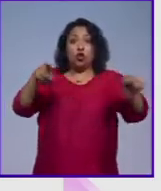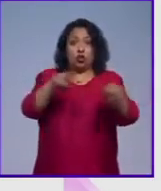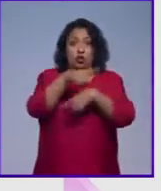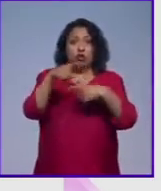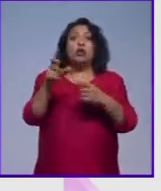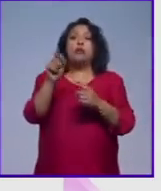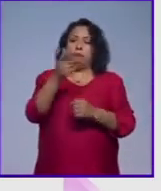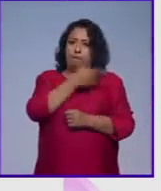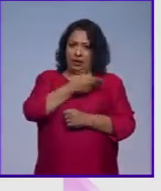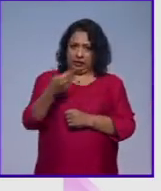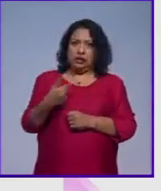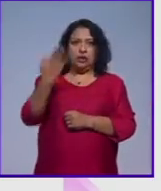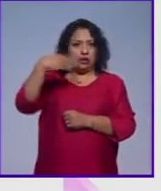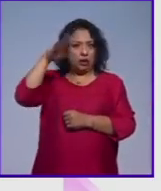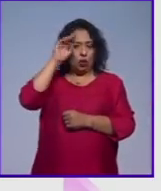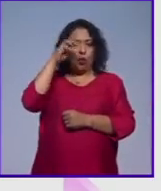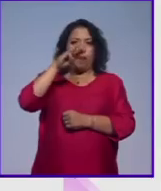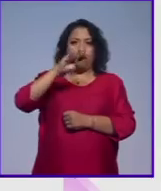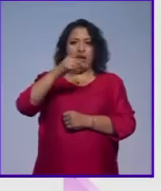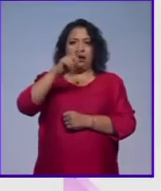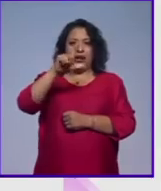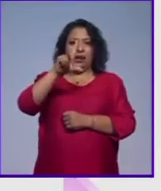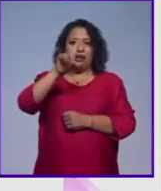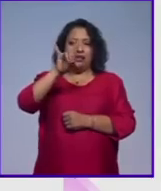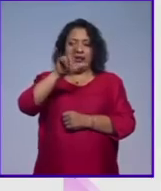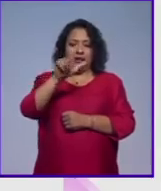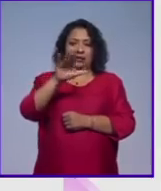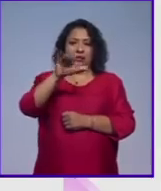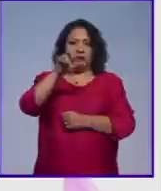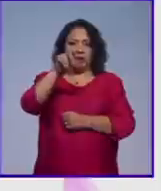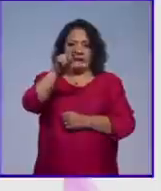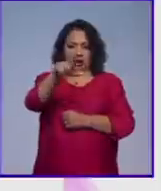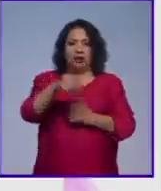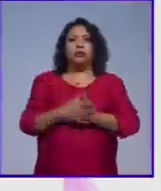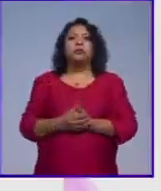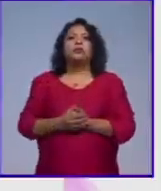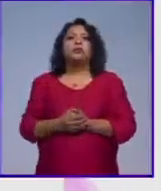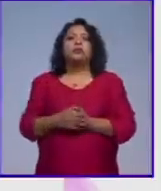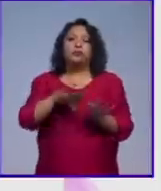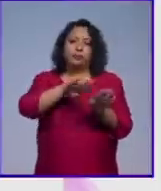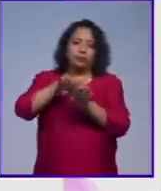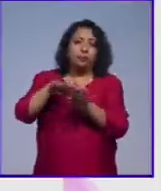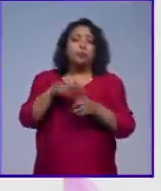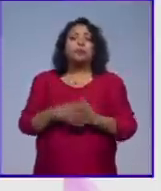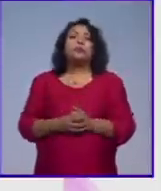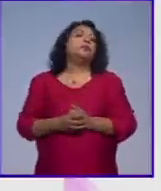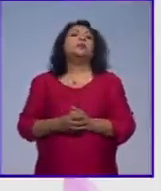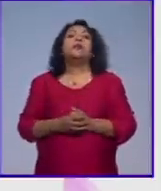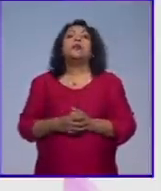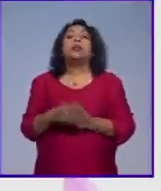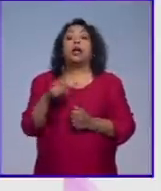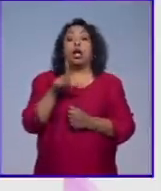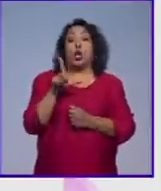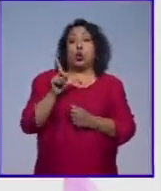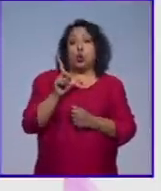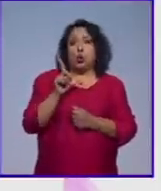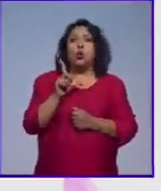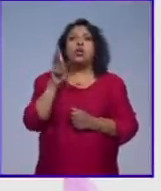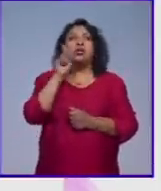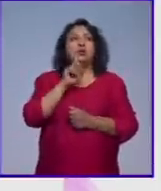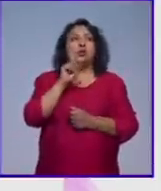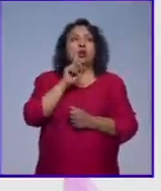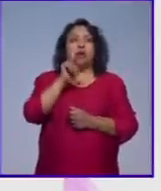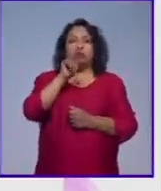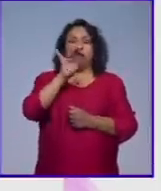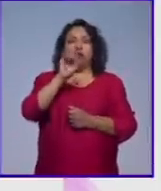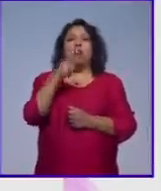estuvo el presidente de Cuba, Miguel Díaz-Canel. Este lunes, las integrantes de Pussy